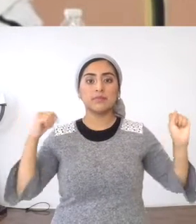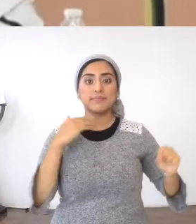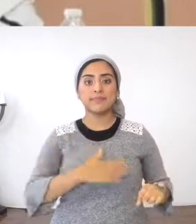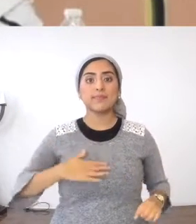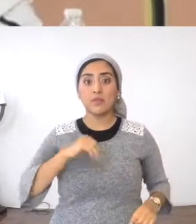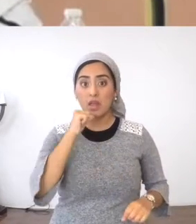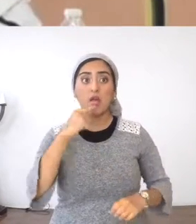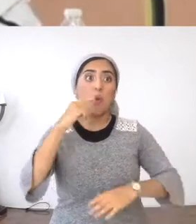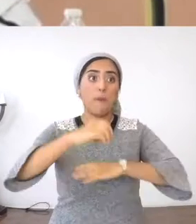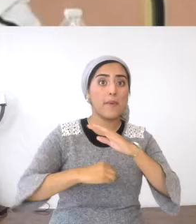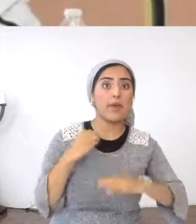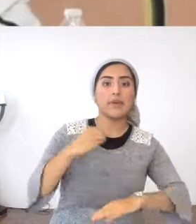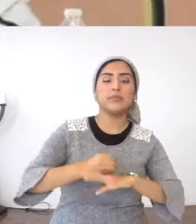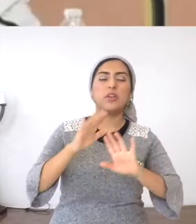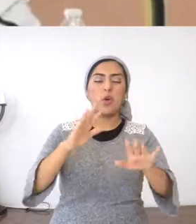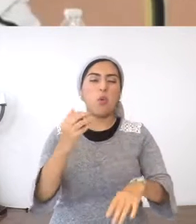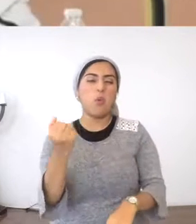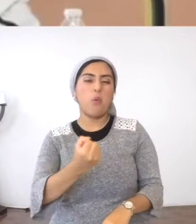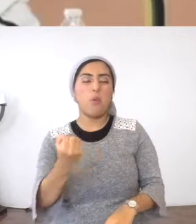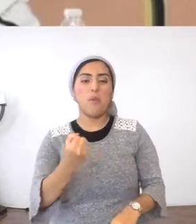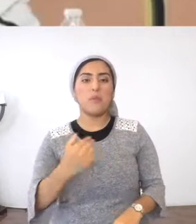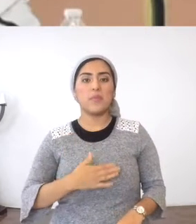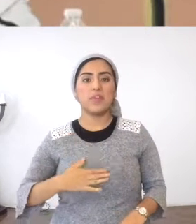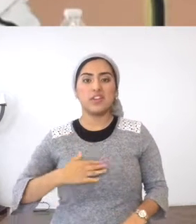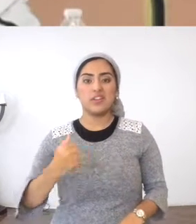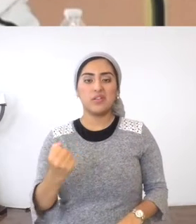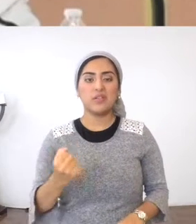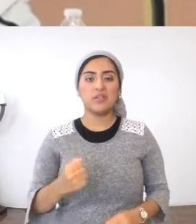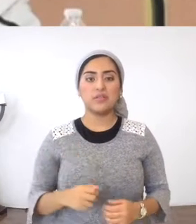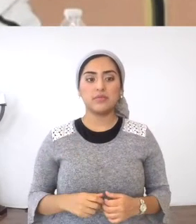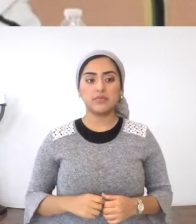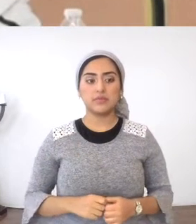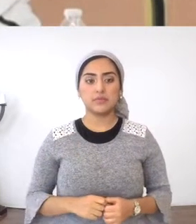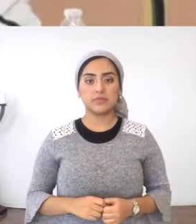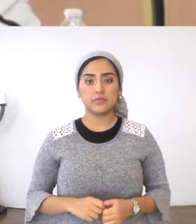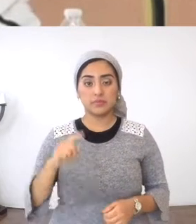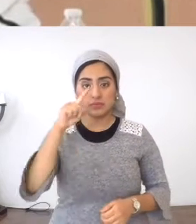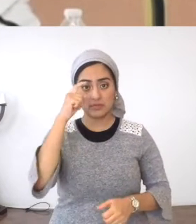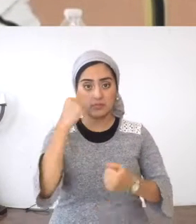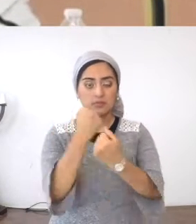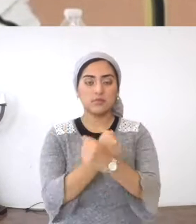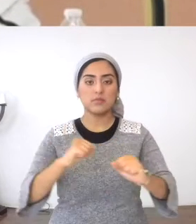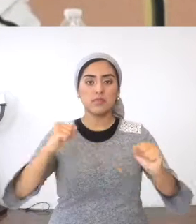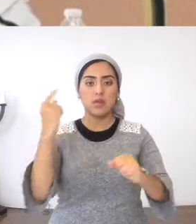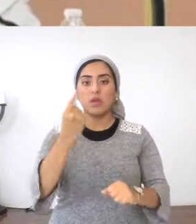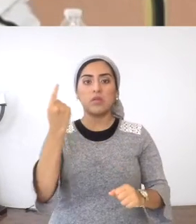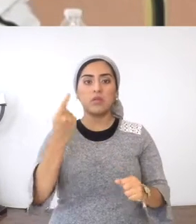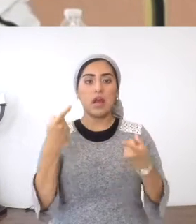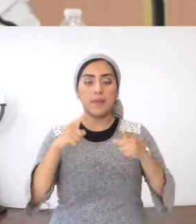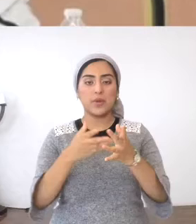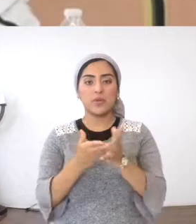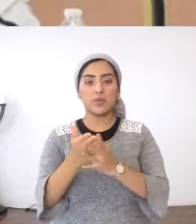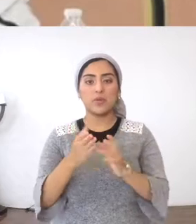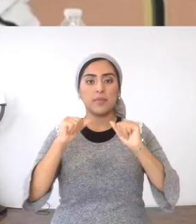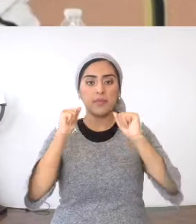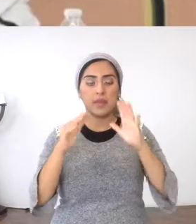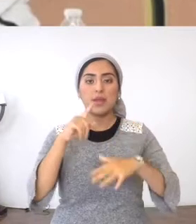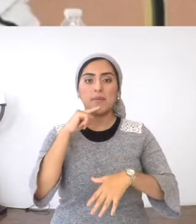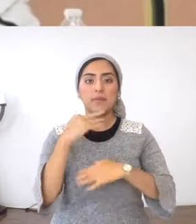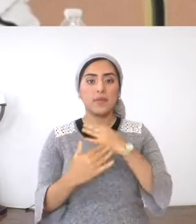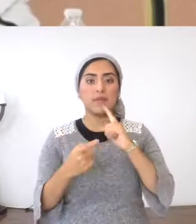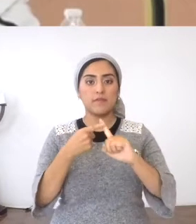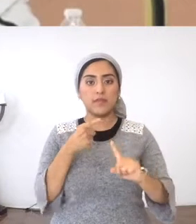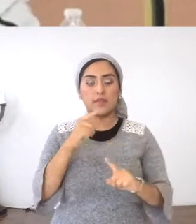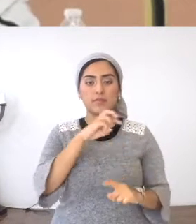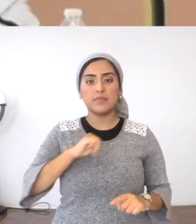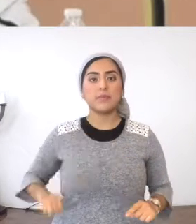redención Por favor Nada de amén Ni aleluyas Ahorita por favor Omey Ni nada de eso Porque la redención Solamente es a través De